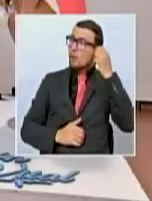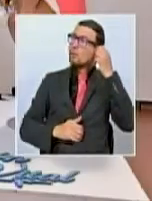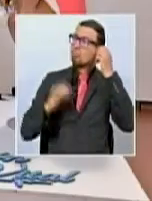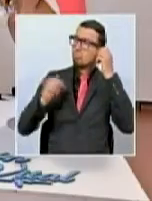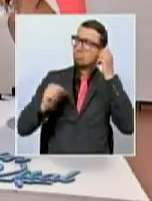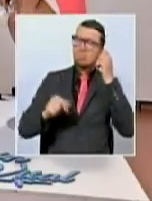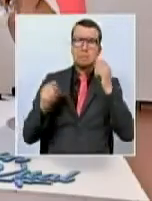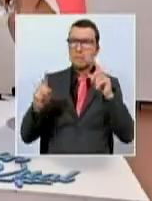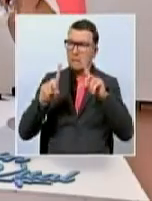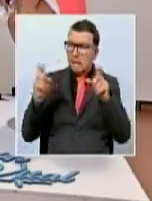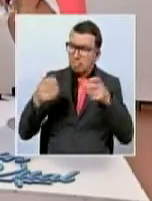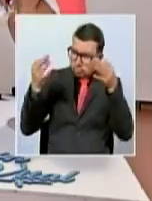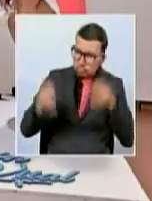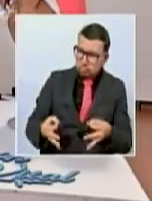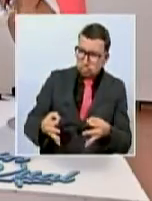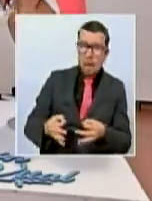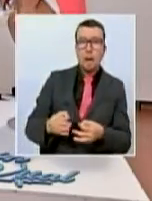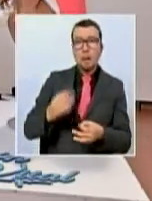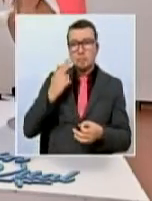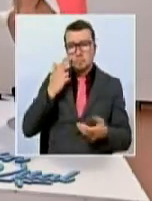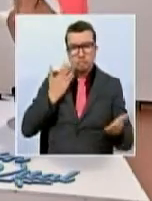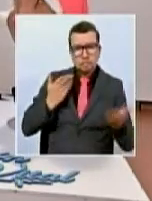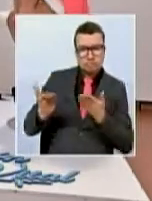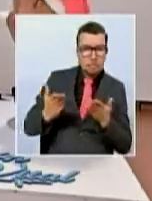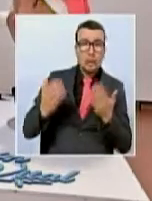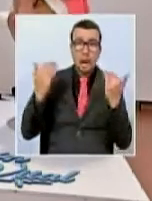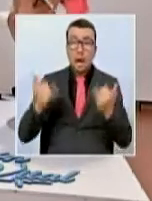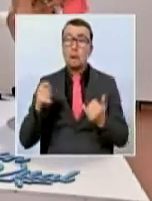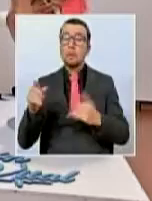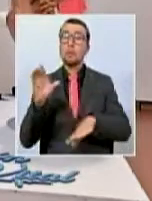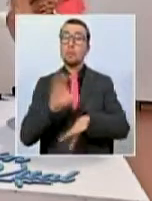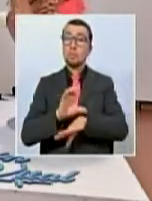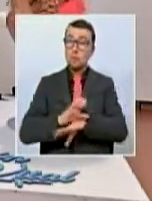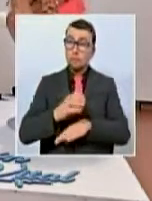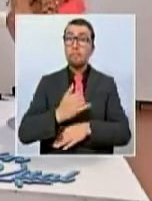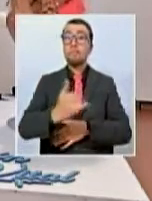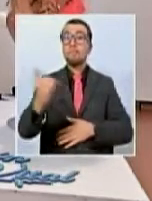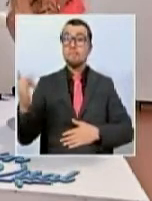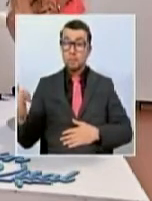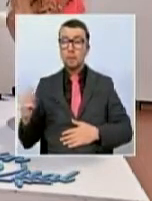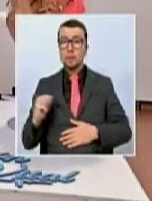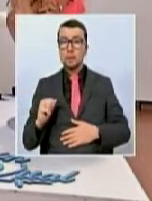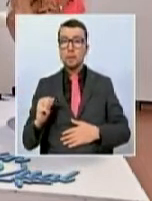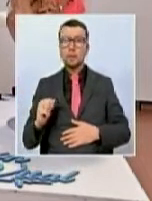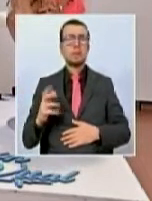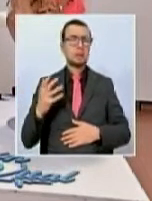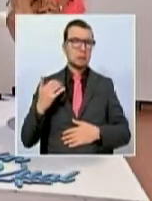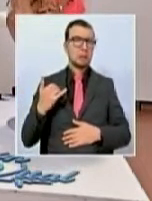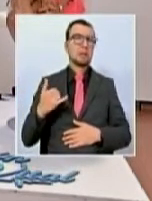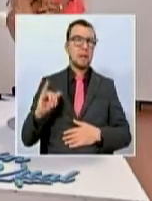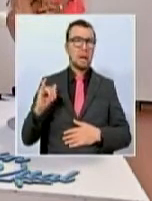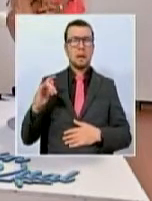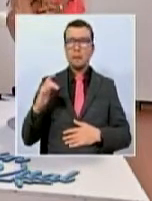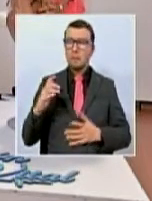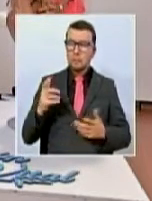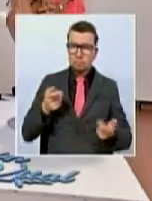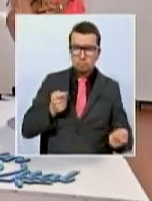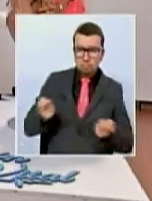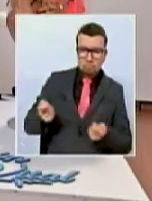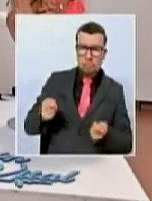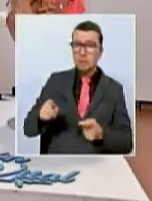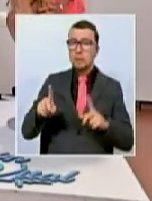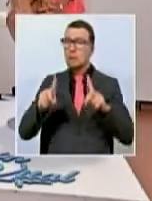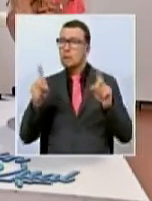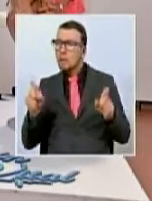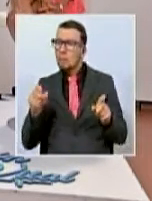hay que anotar de que hoy día la ciudadanía, ¿cierto? Ya hemos estado pensando más en el tema del